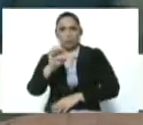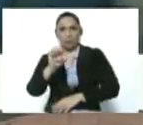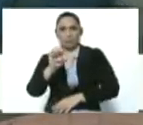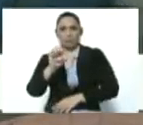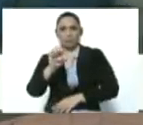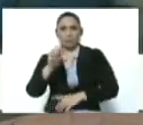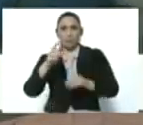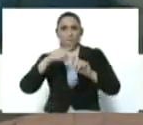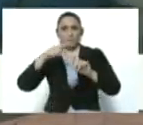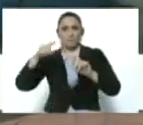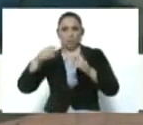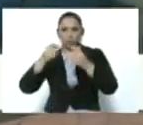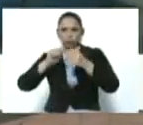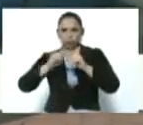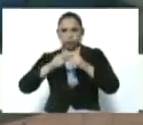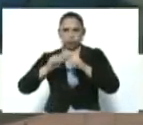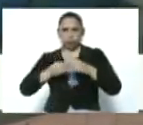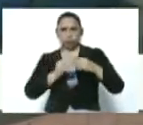electricista